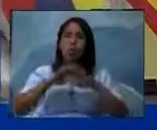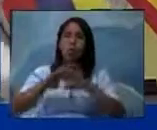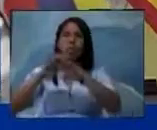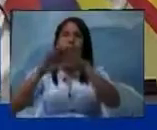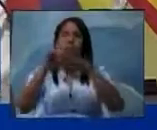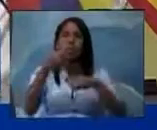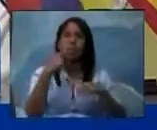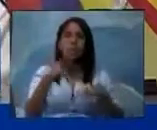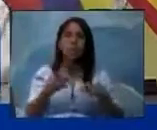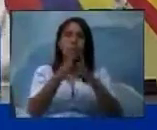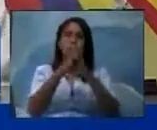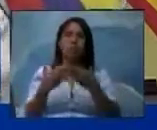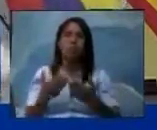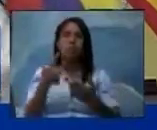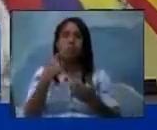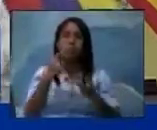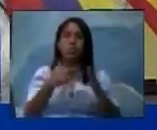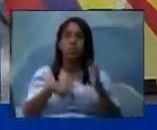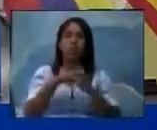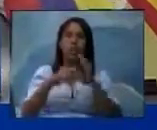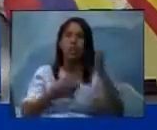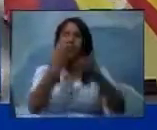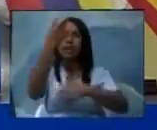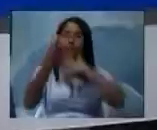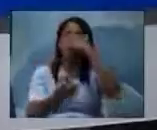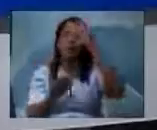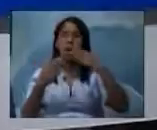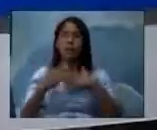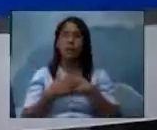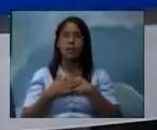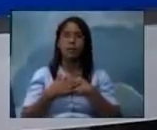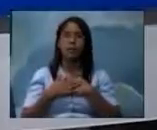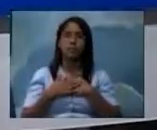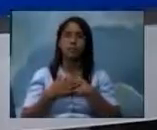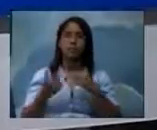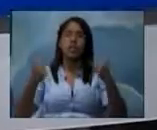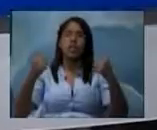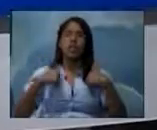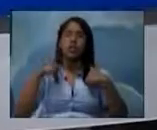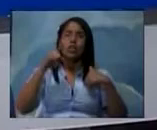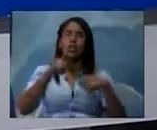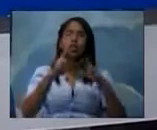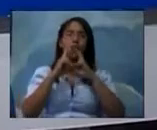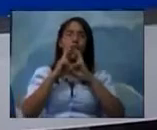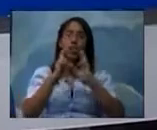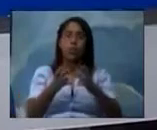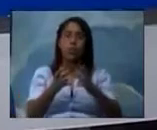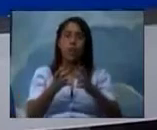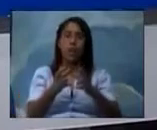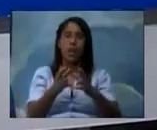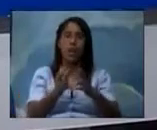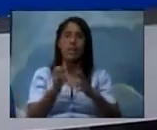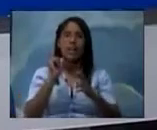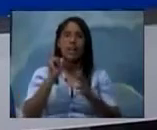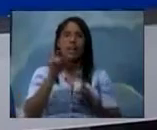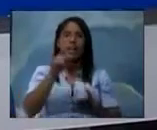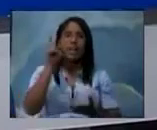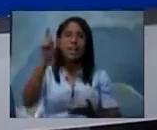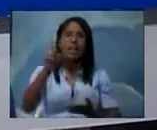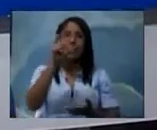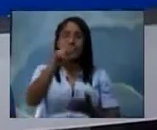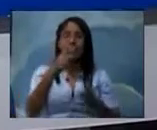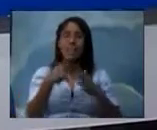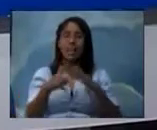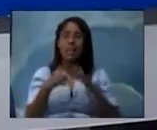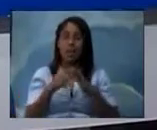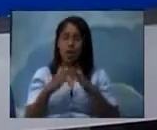él ha dicho en su palabra, diga conmigo, clama a mí. Clama a mí. Y yo te responderé. Y yo te responderé. Y te